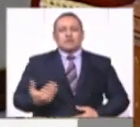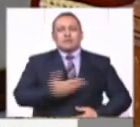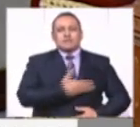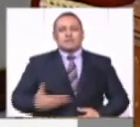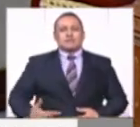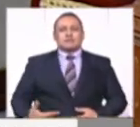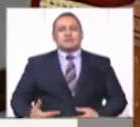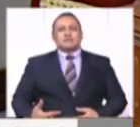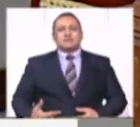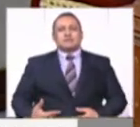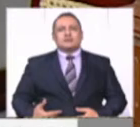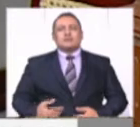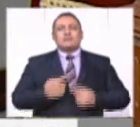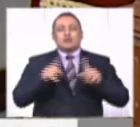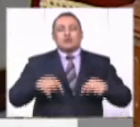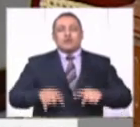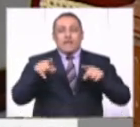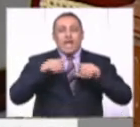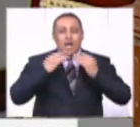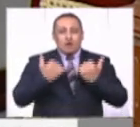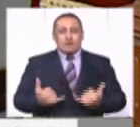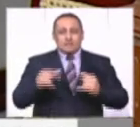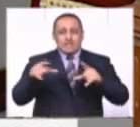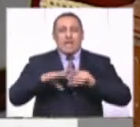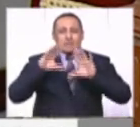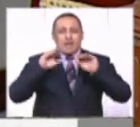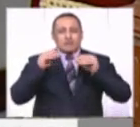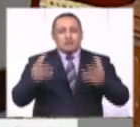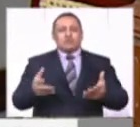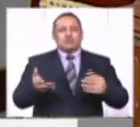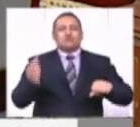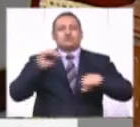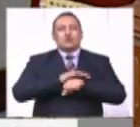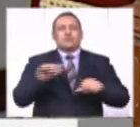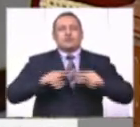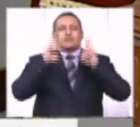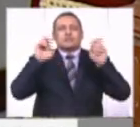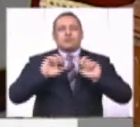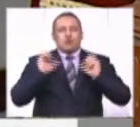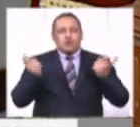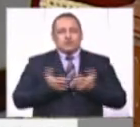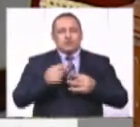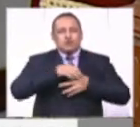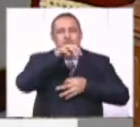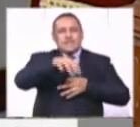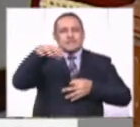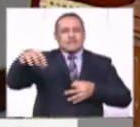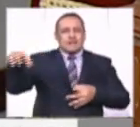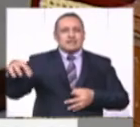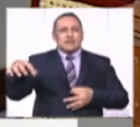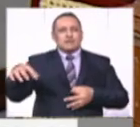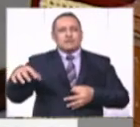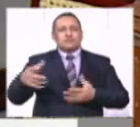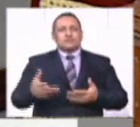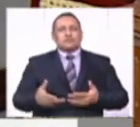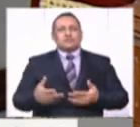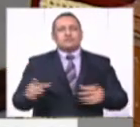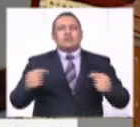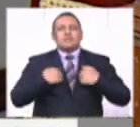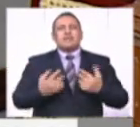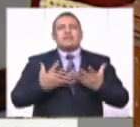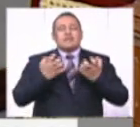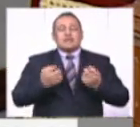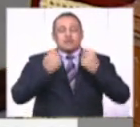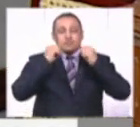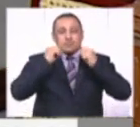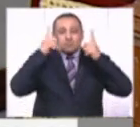presidente lo que se acaba de mencionar aquí sobre los consejos descentralizados queriendo